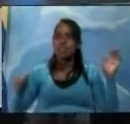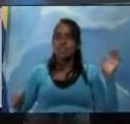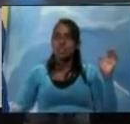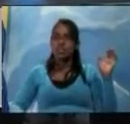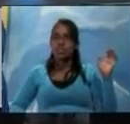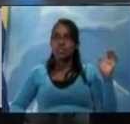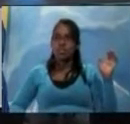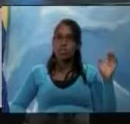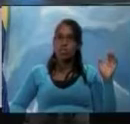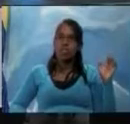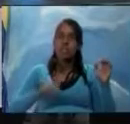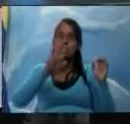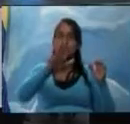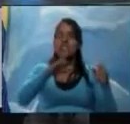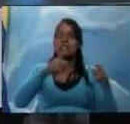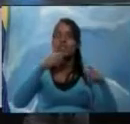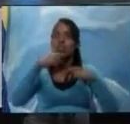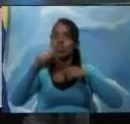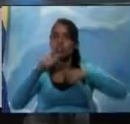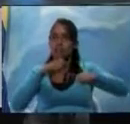Señor,